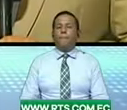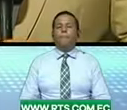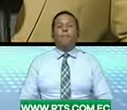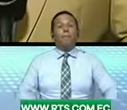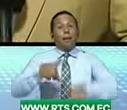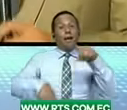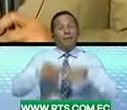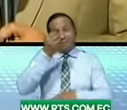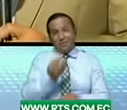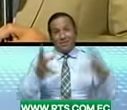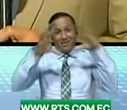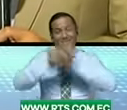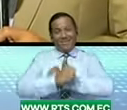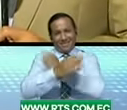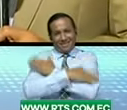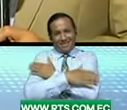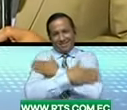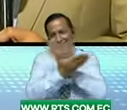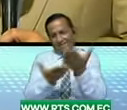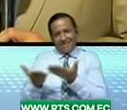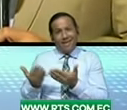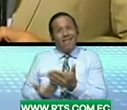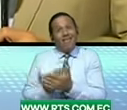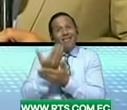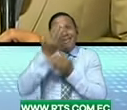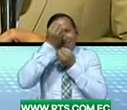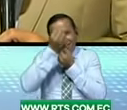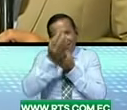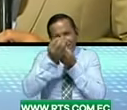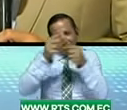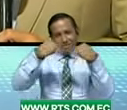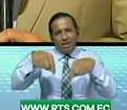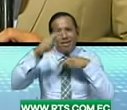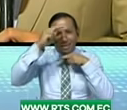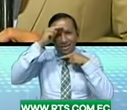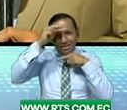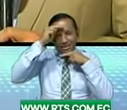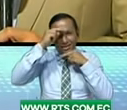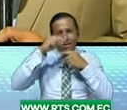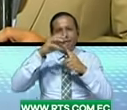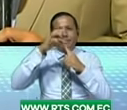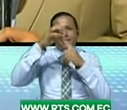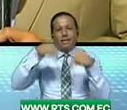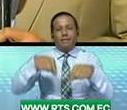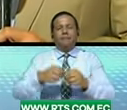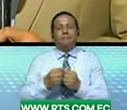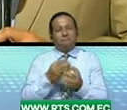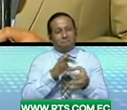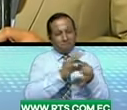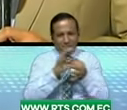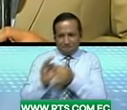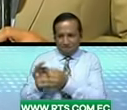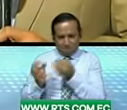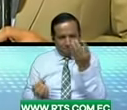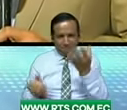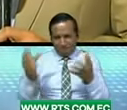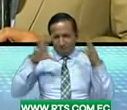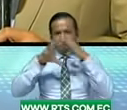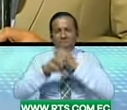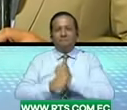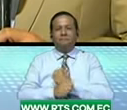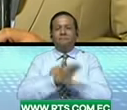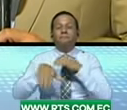Queridos amigos, buenas noches y bienvenidos a una nueva entrega de su informativo La Noticia, Emisión Estelar. Compañeros, buenas noches. Muy buenas noches a